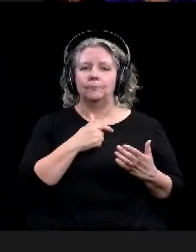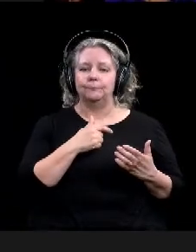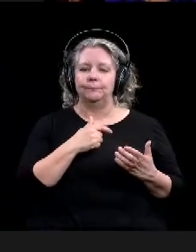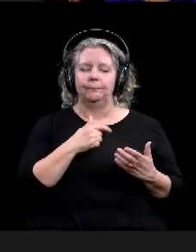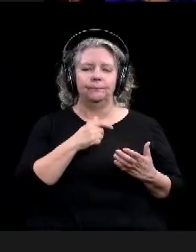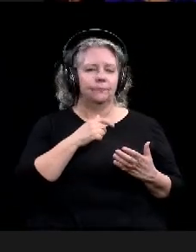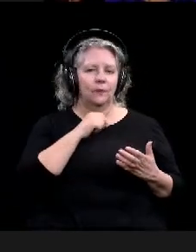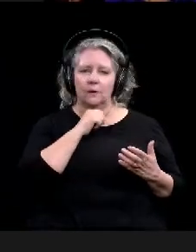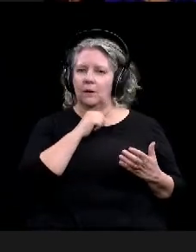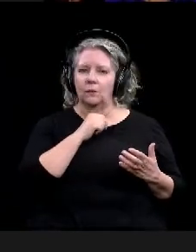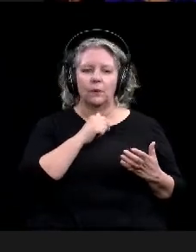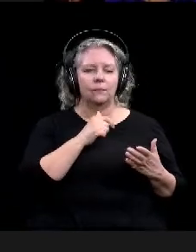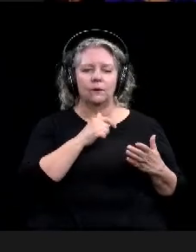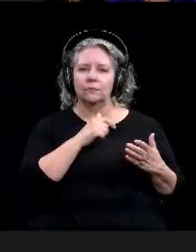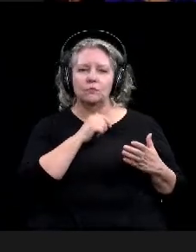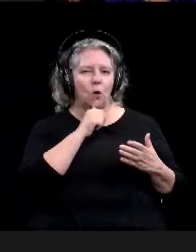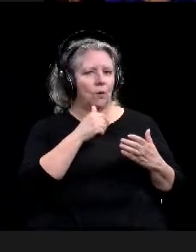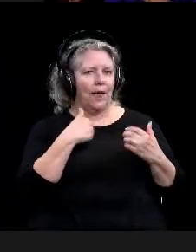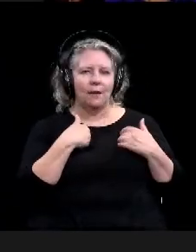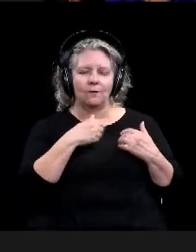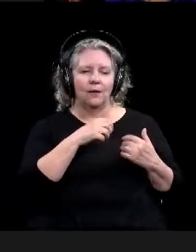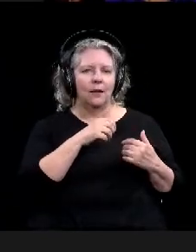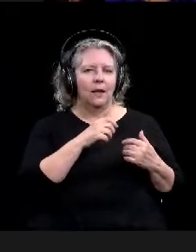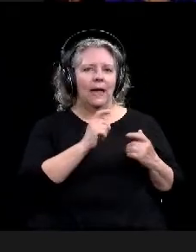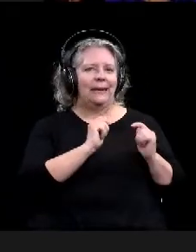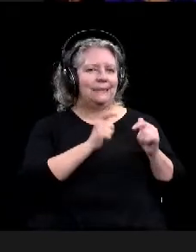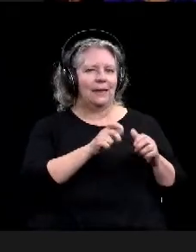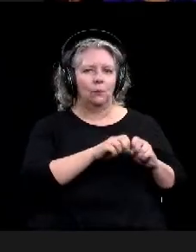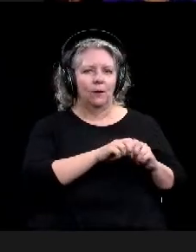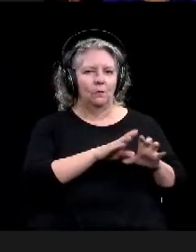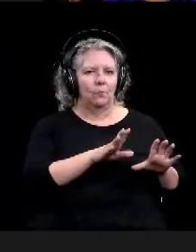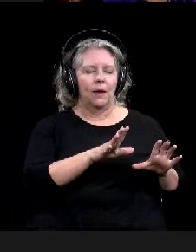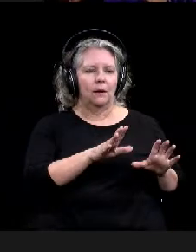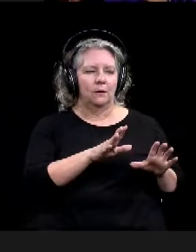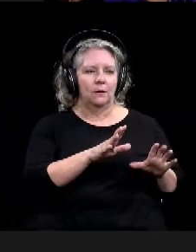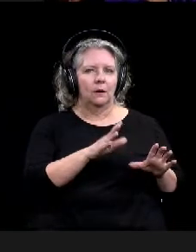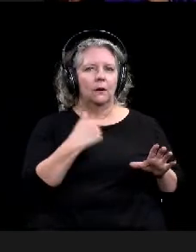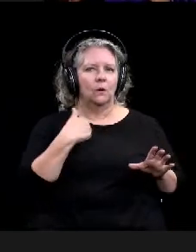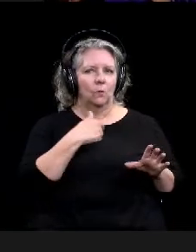el contagio es menos en el instituto